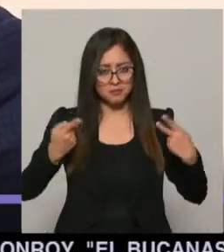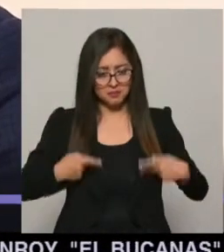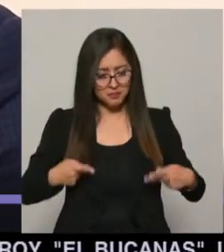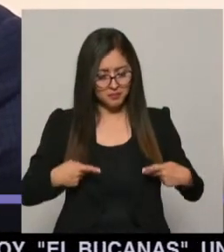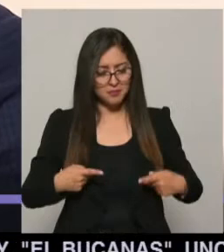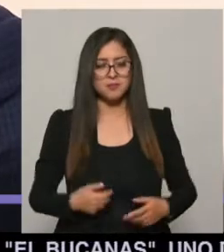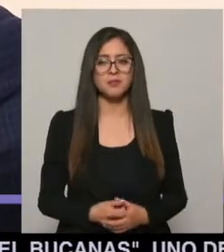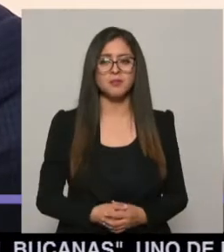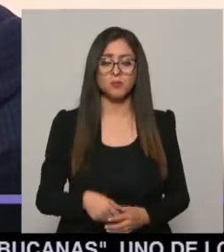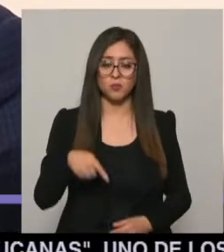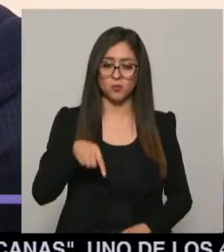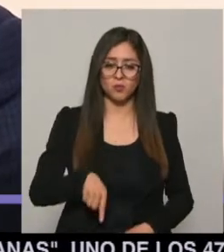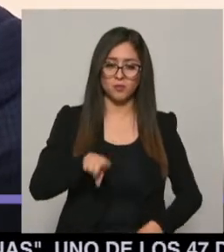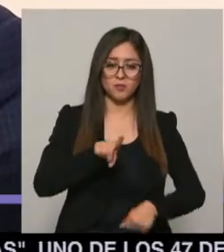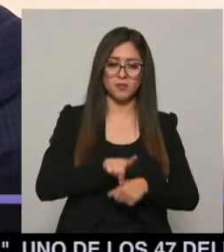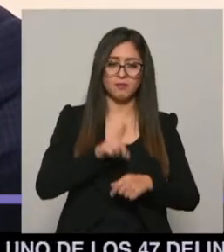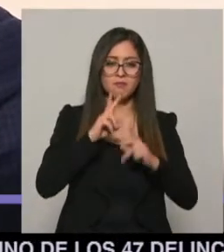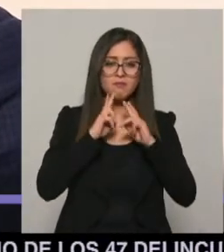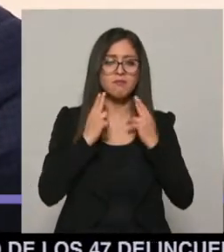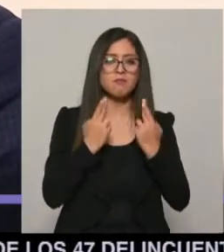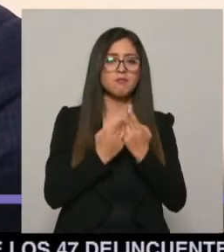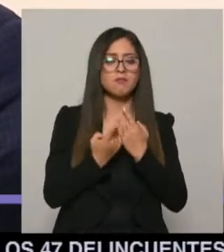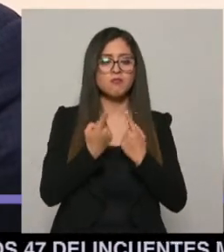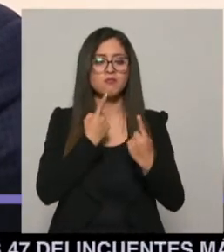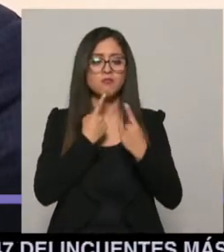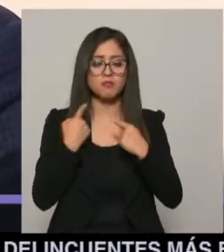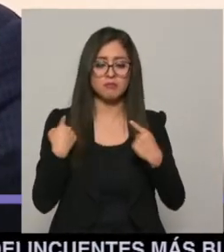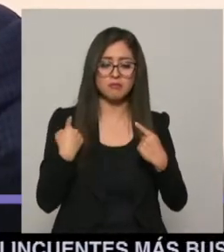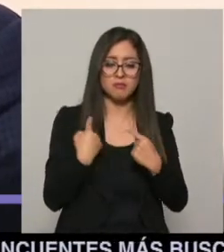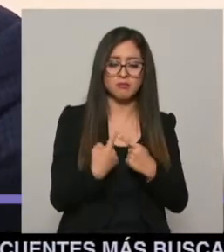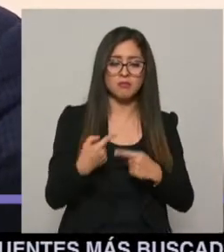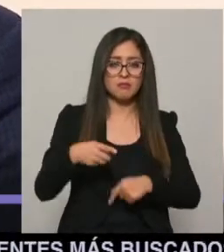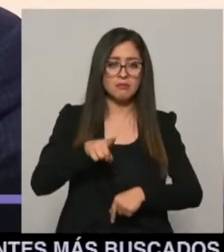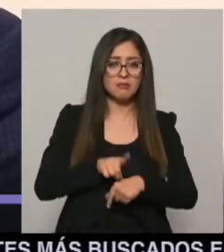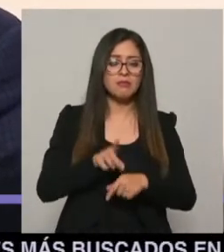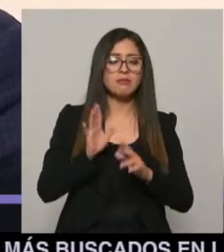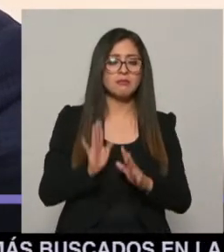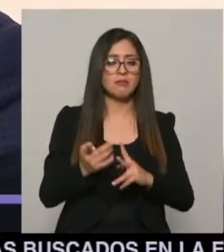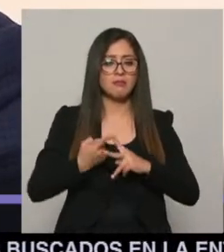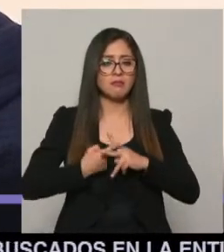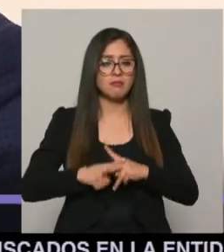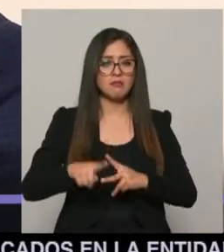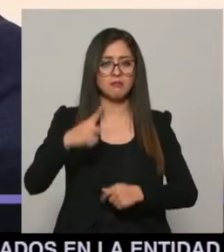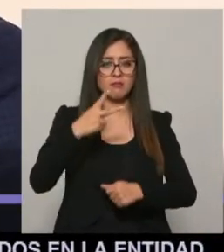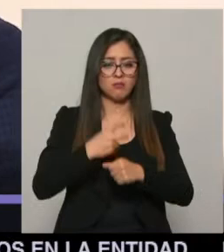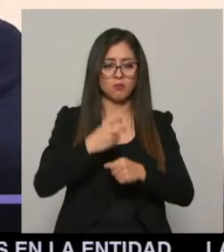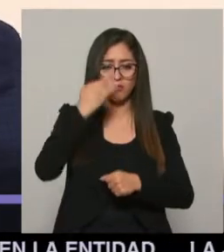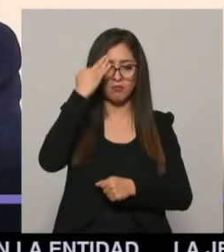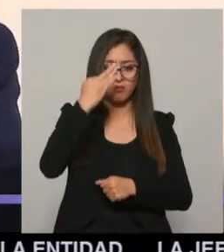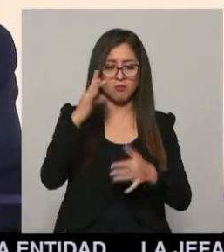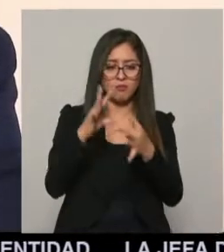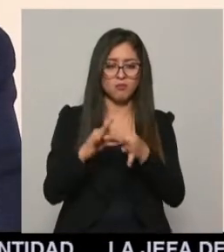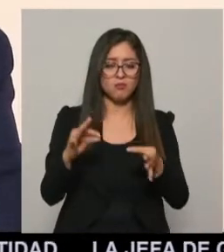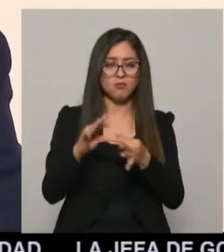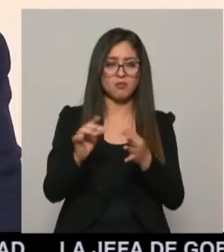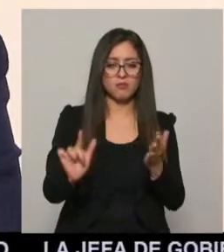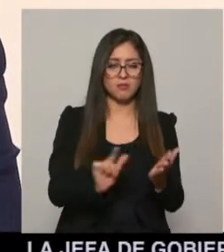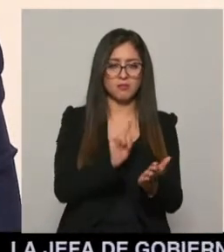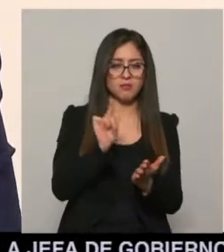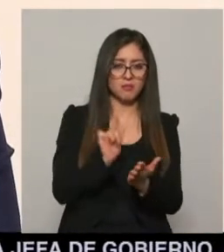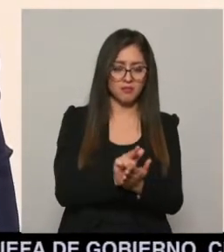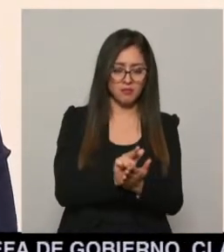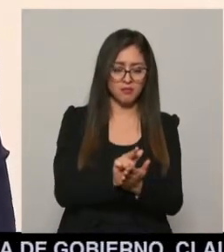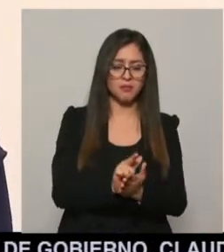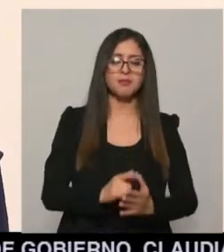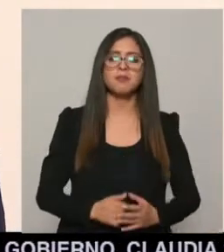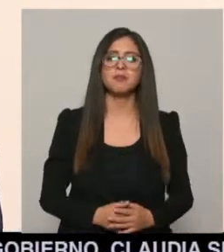mesa importante el día de hoy. Como ya se comenta, estamos a un par de días de ya iniciar nuestro segundo periodo legislativo. Y en este sentido, pues es